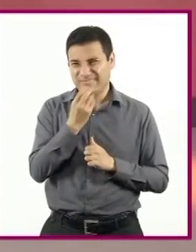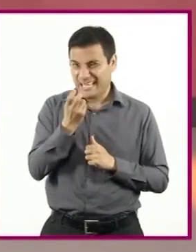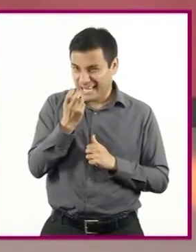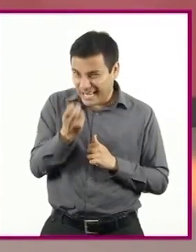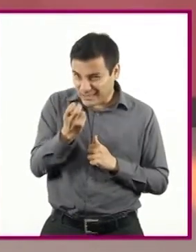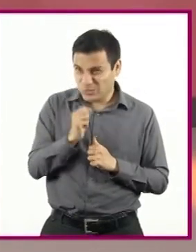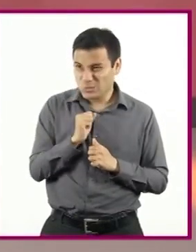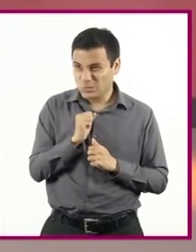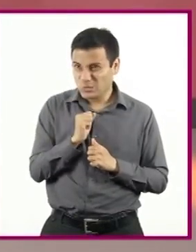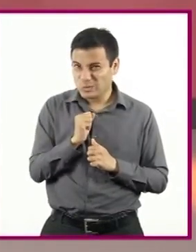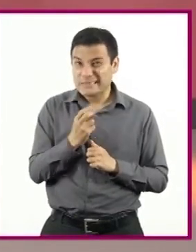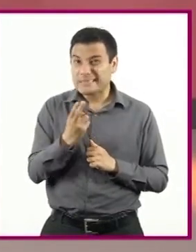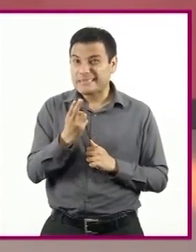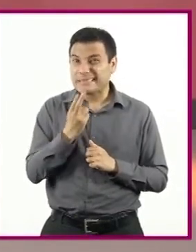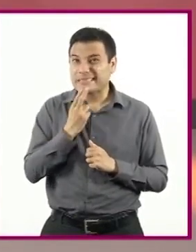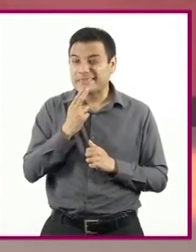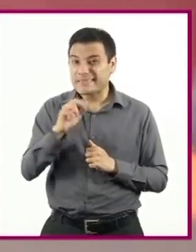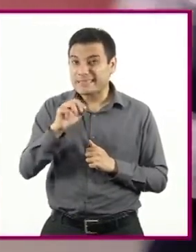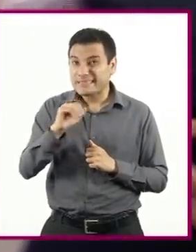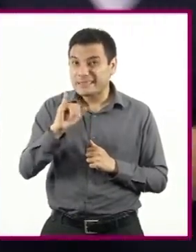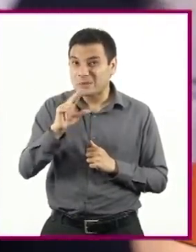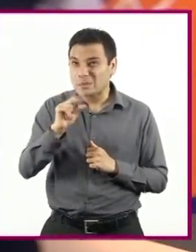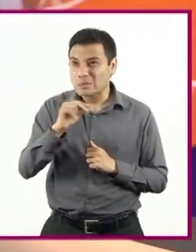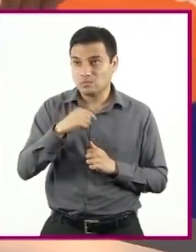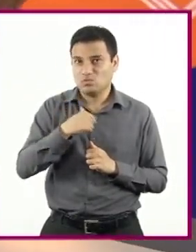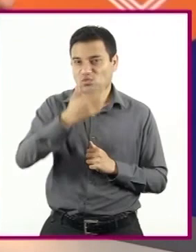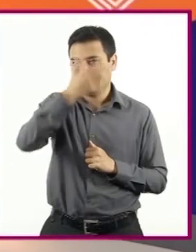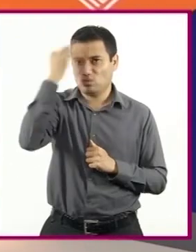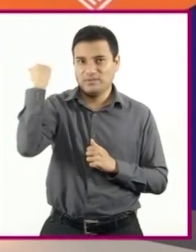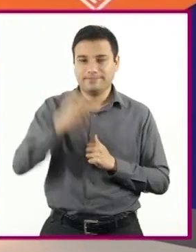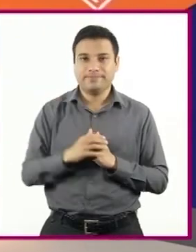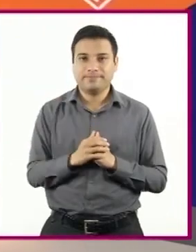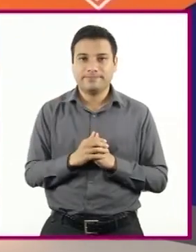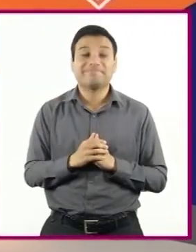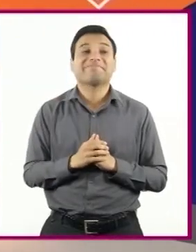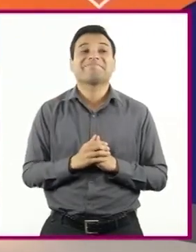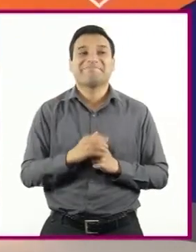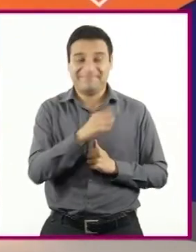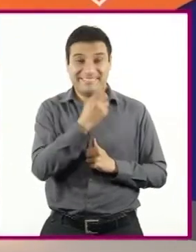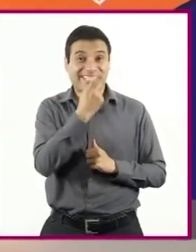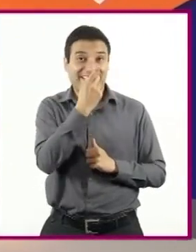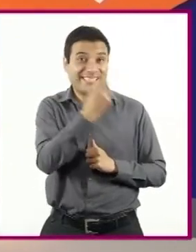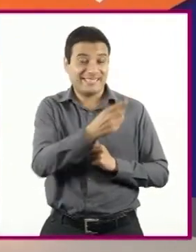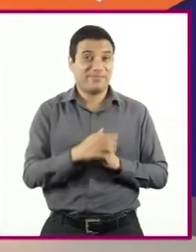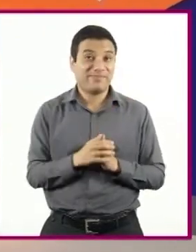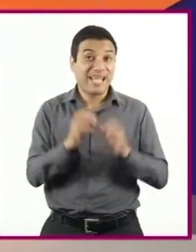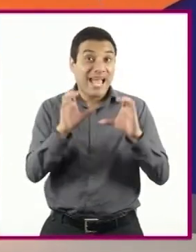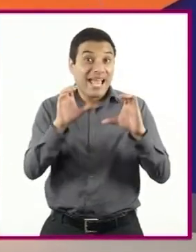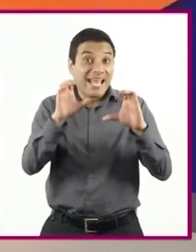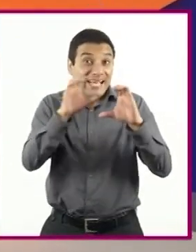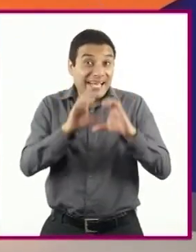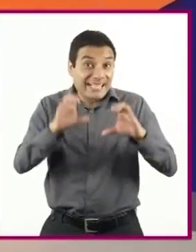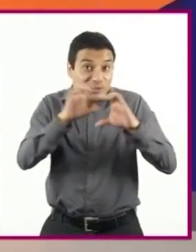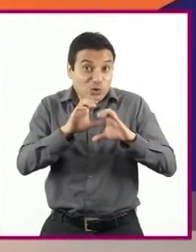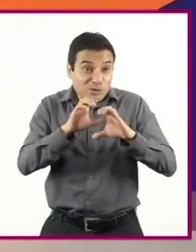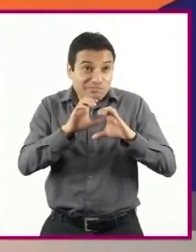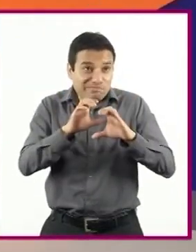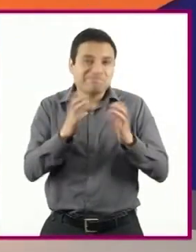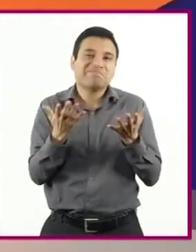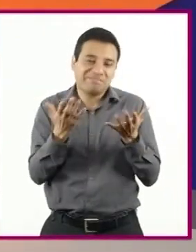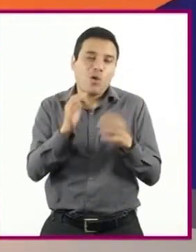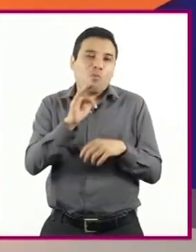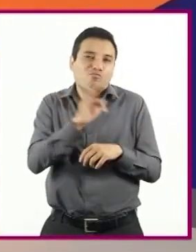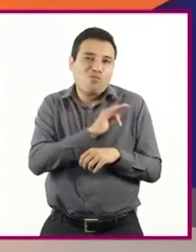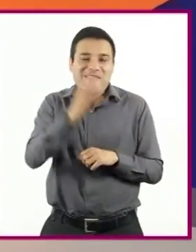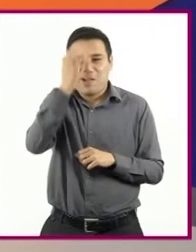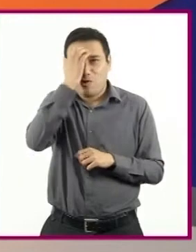cuentan como una fuente oral. Como bien lo dices, las canciones son una fuente oral adicional para conocer